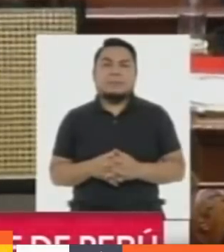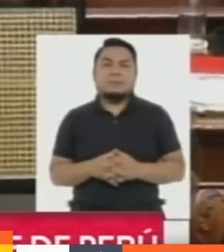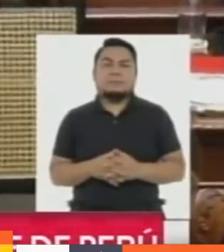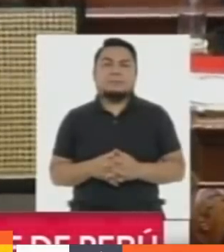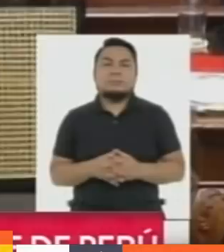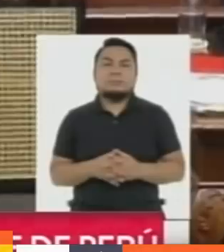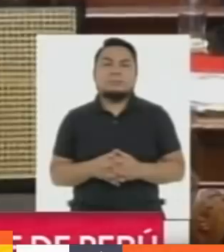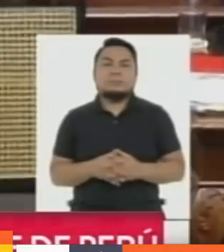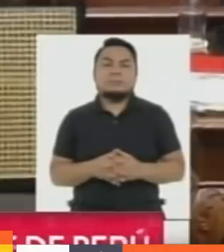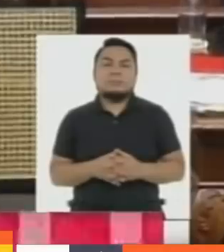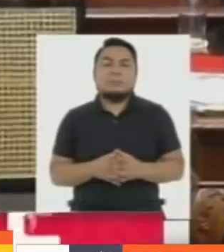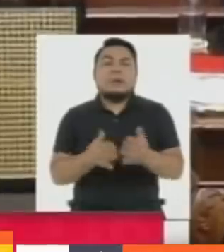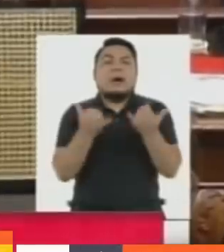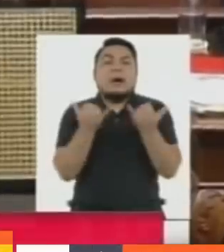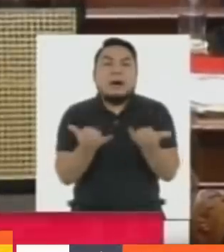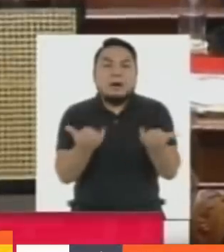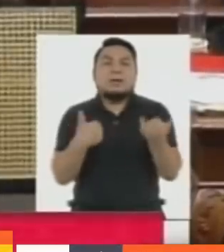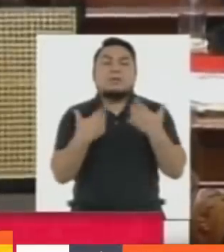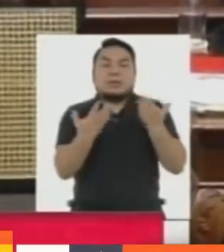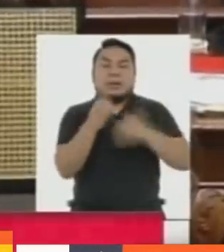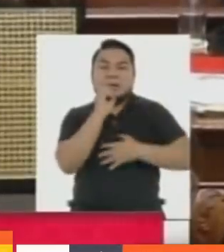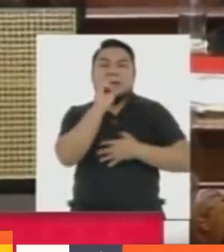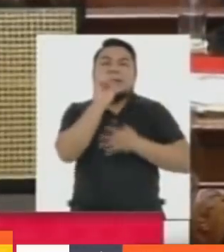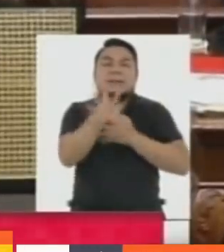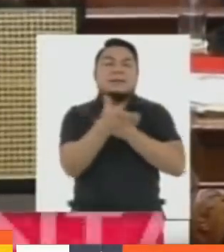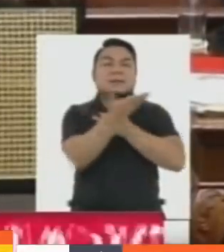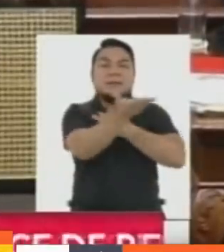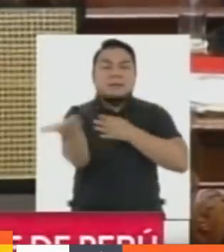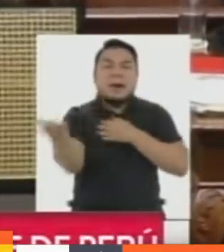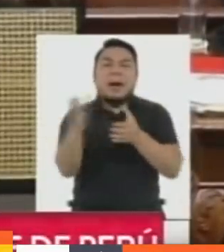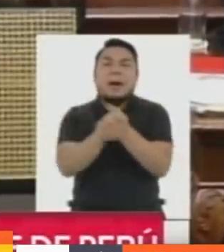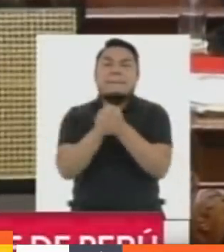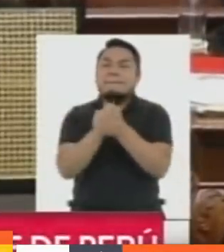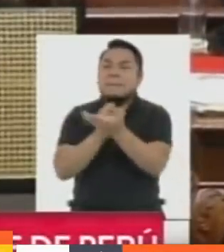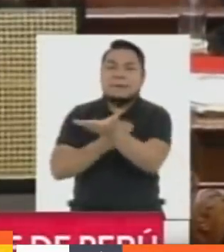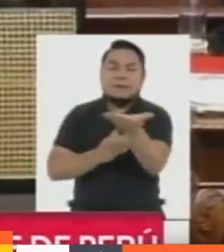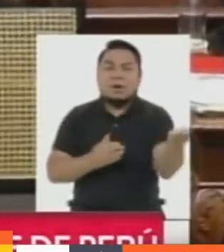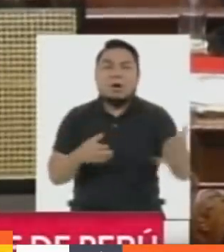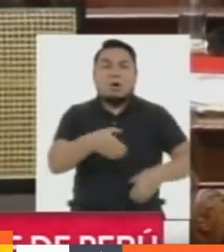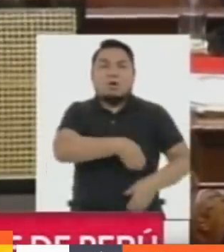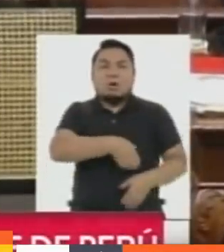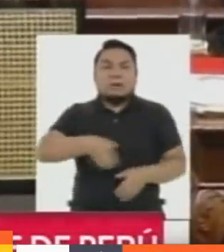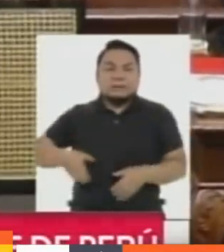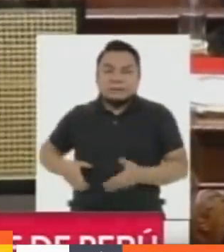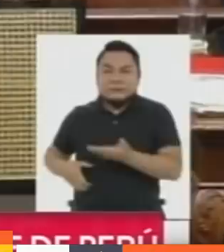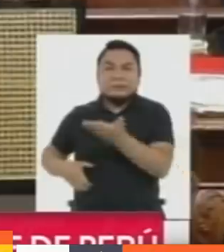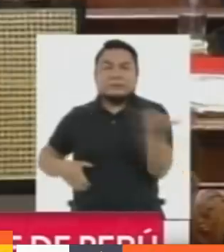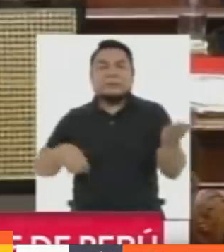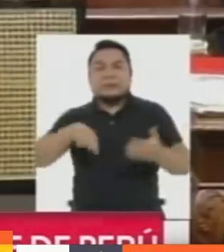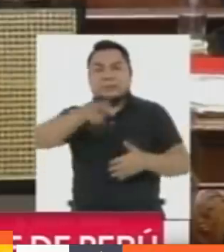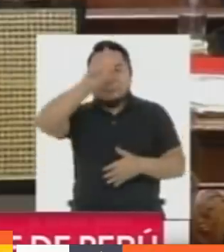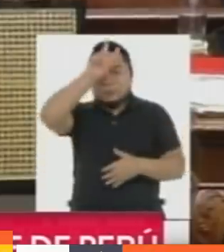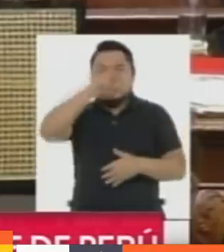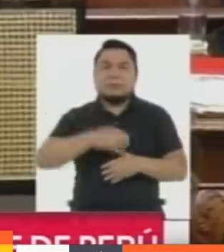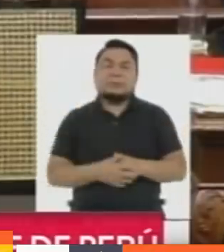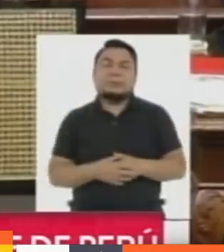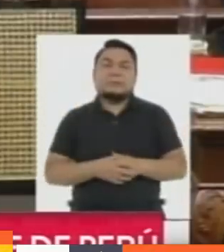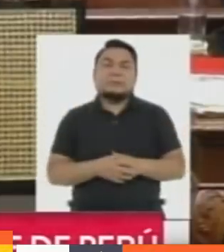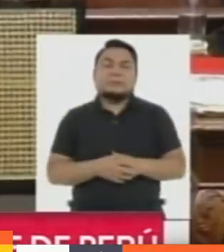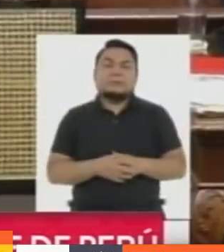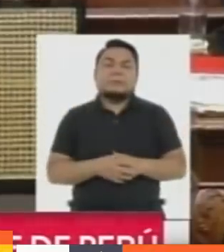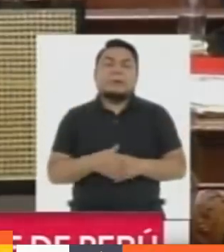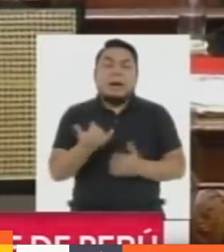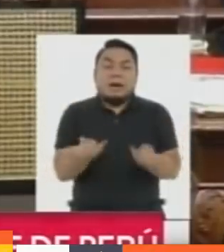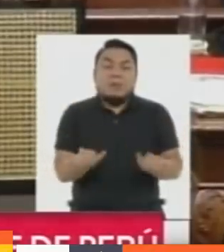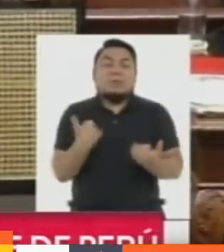de martín vizcarra como presidente del perú luego de haber disuelto el parlamento él es el mismo los mismos diputados o senadores que han nombrado